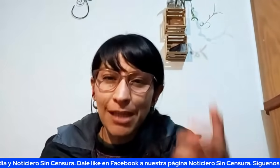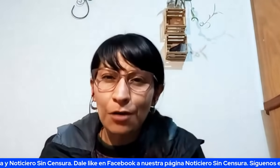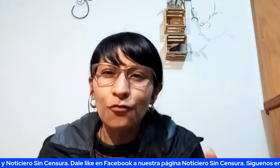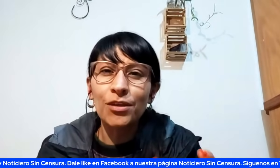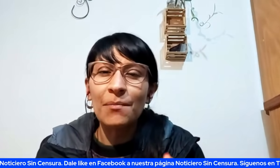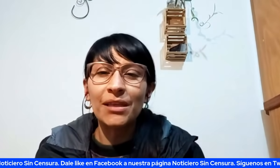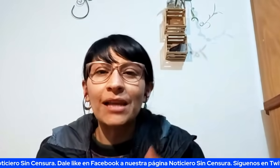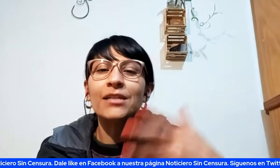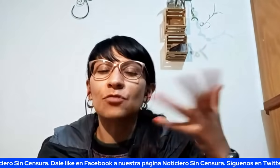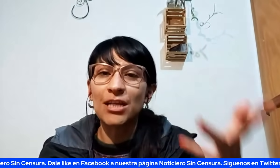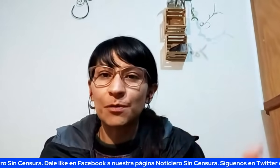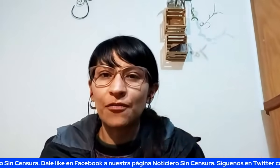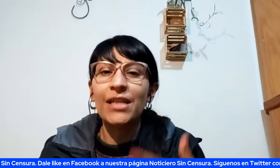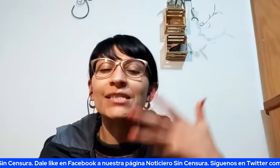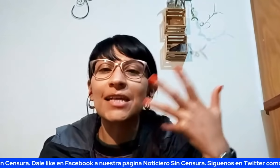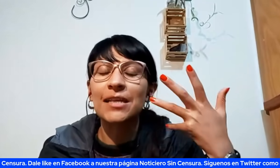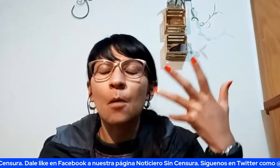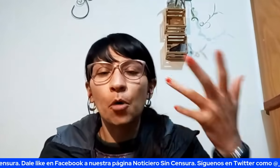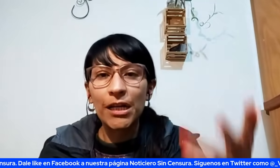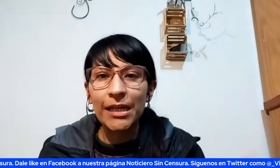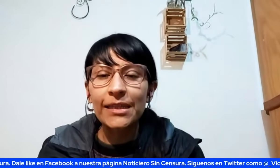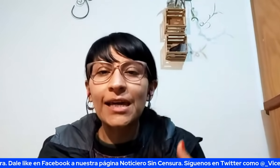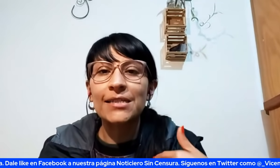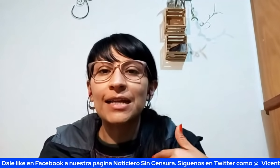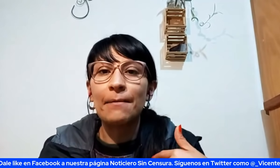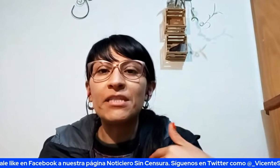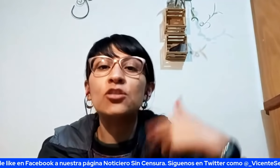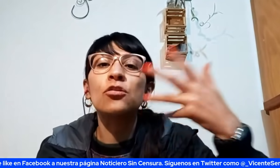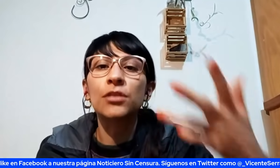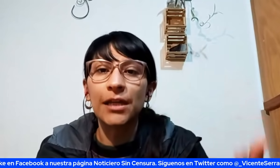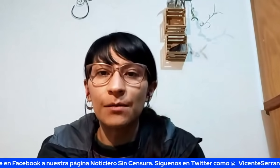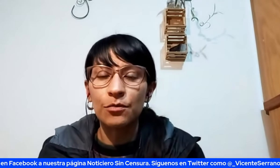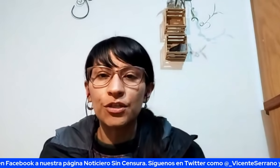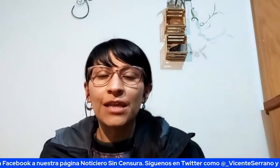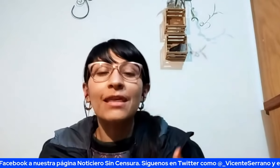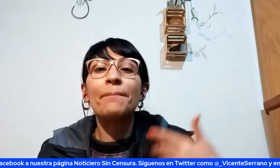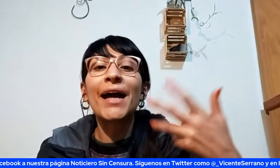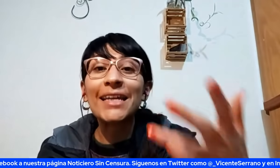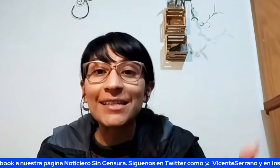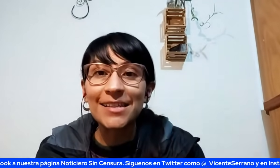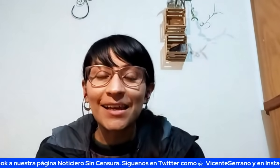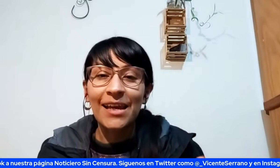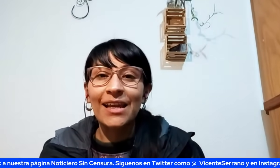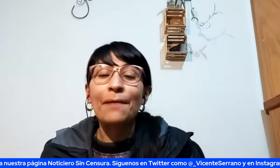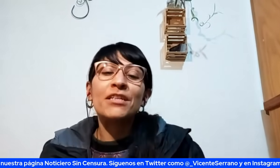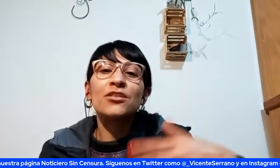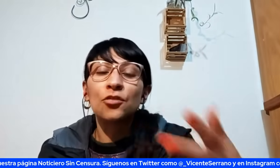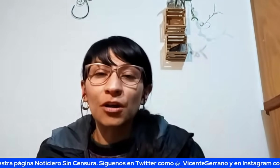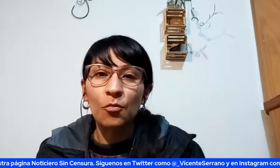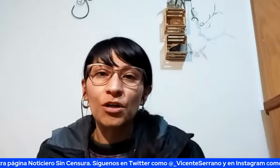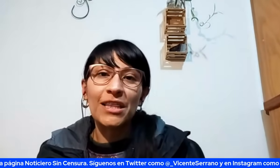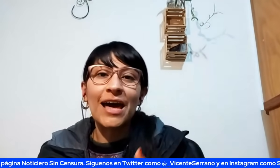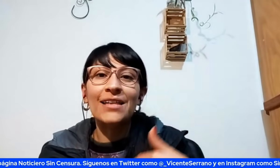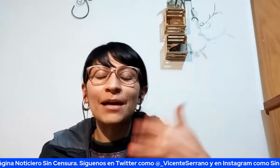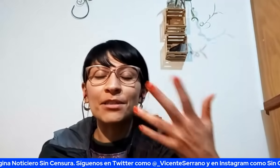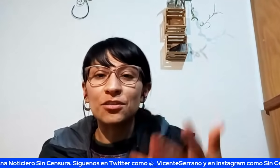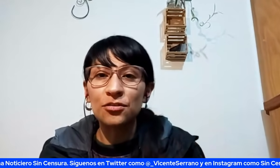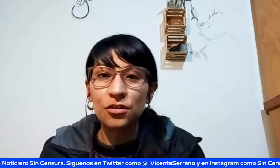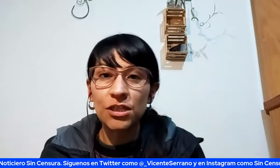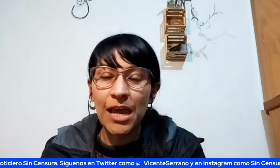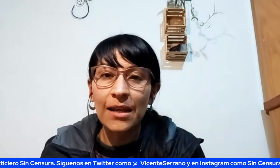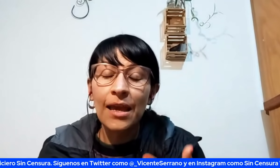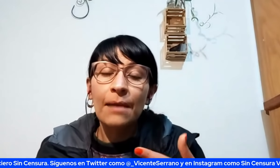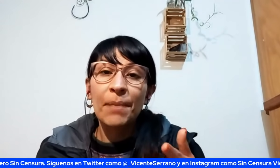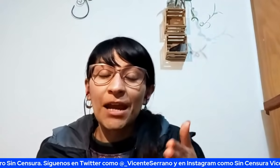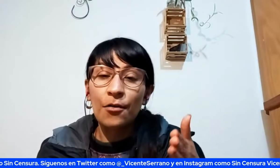caso hablamos de algo fundamental que son las preferencias políticas y la visión, digamos, de país, la visión de comunidad, la